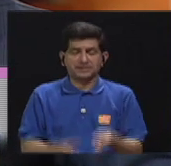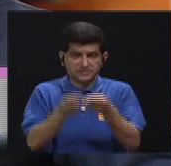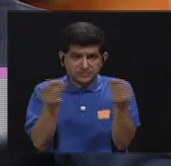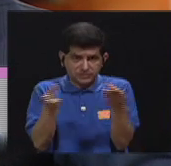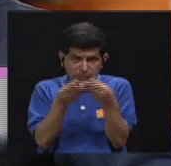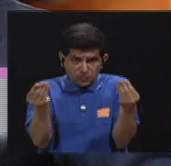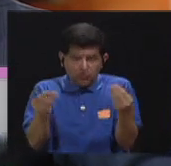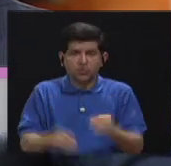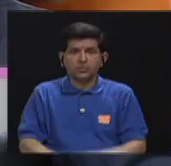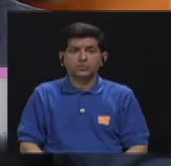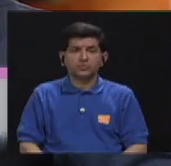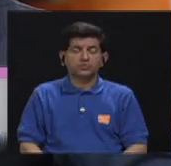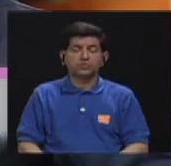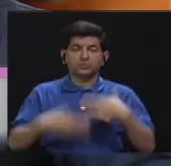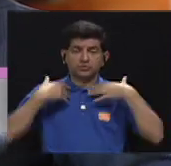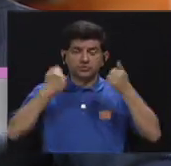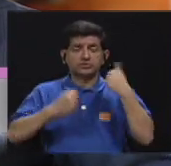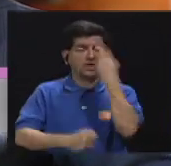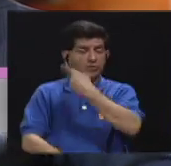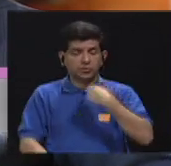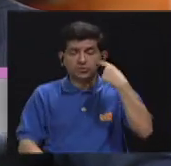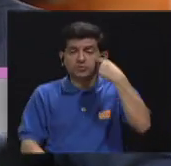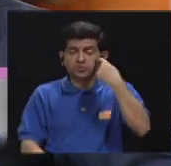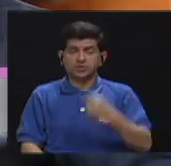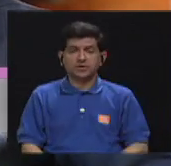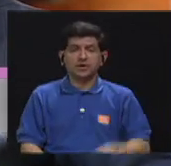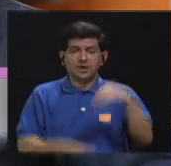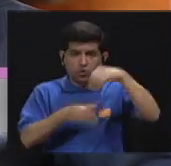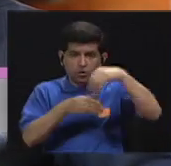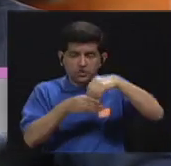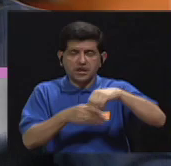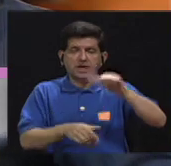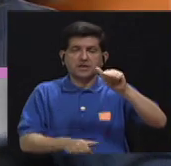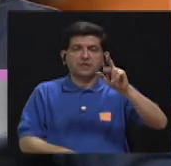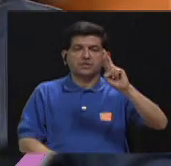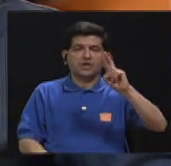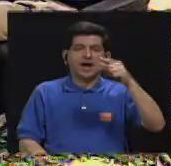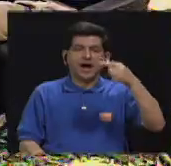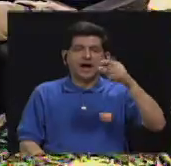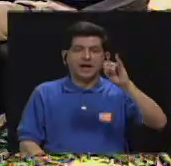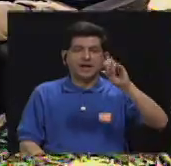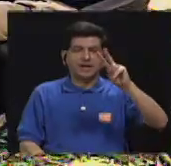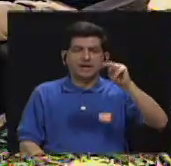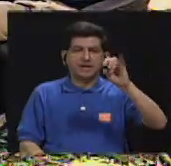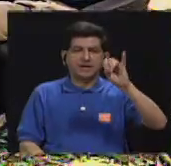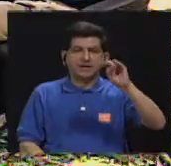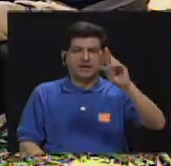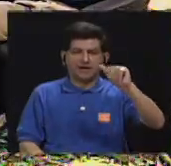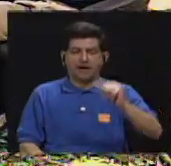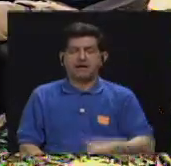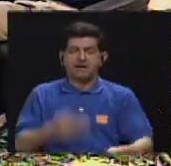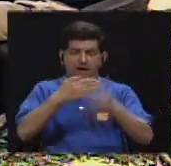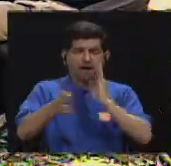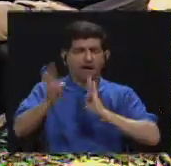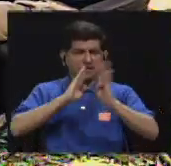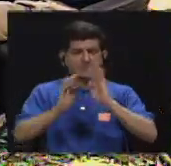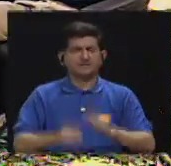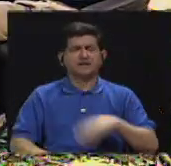los productos para la salud bucodental que contienen arginina. Y María del Mar, en el bloque pasado